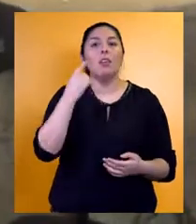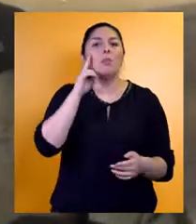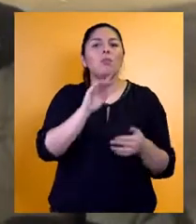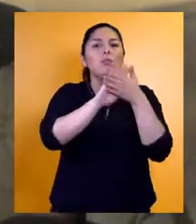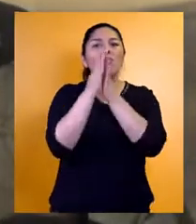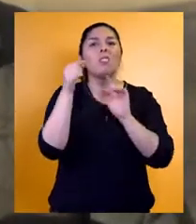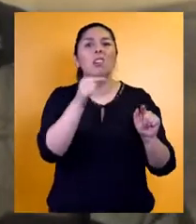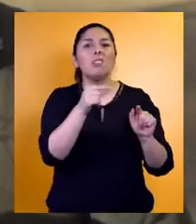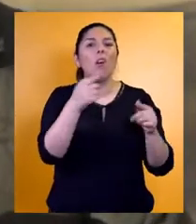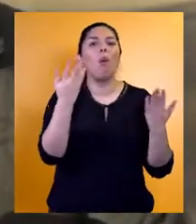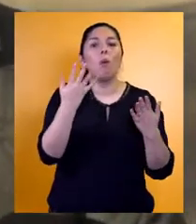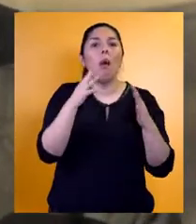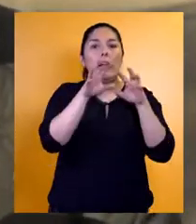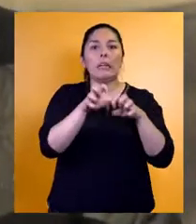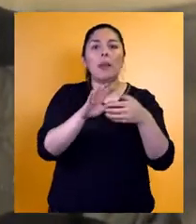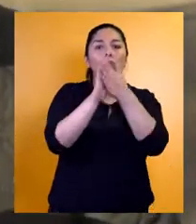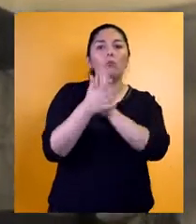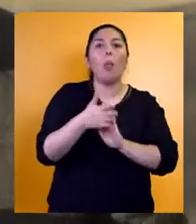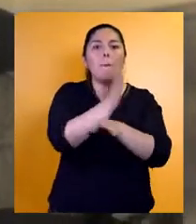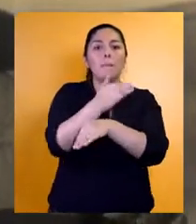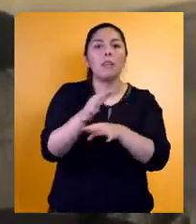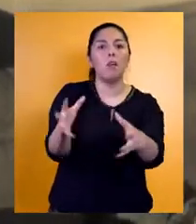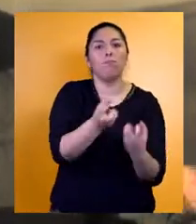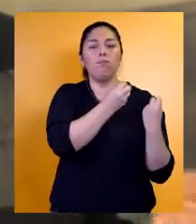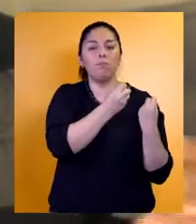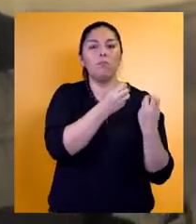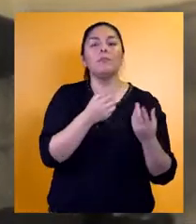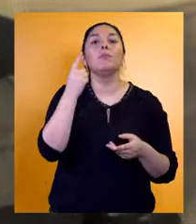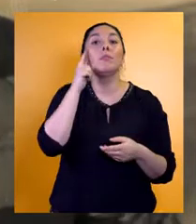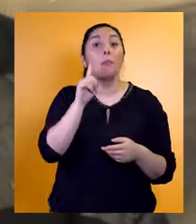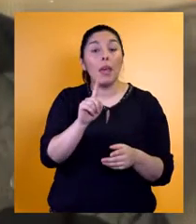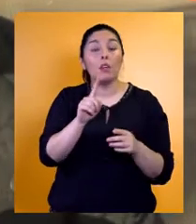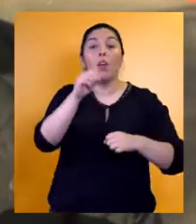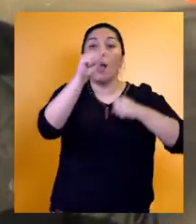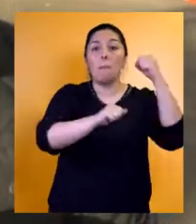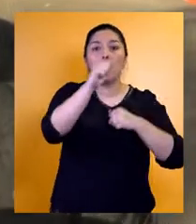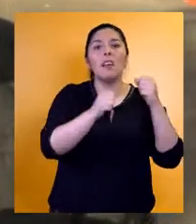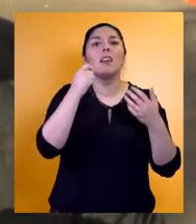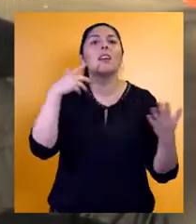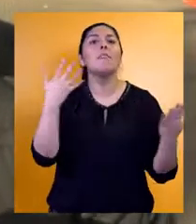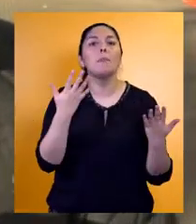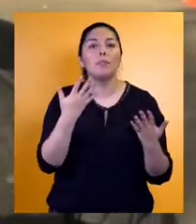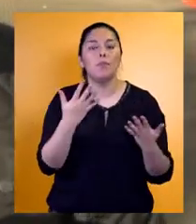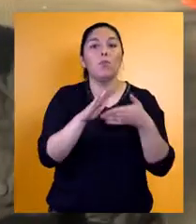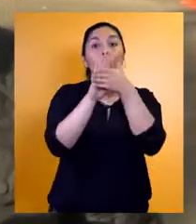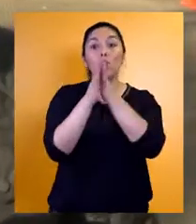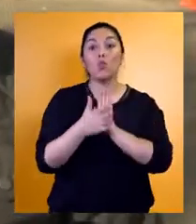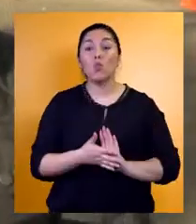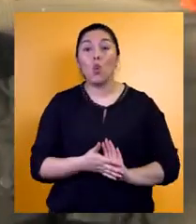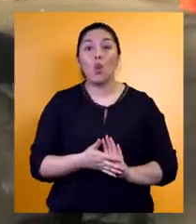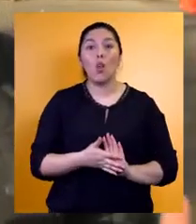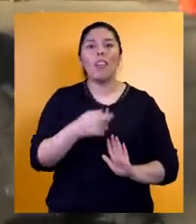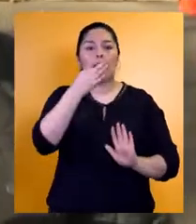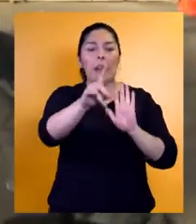con ese tipo de arte depredador. Entonces, no hay que creerle. Cada vez que la industria saca a su gente a... En todas las